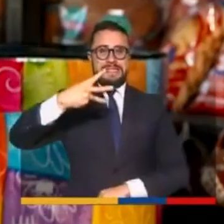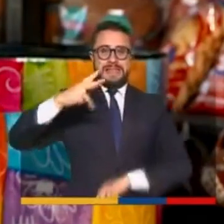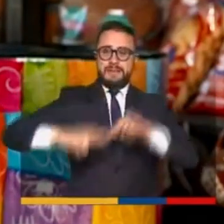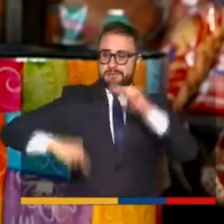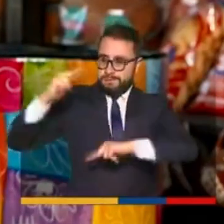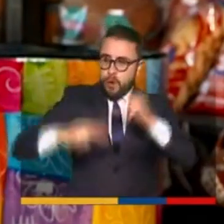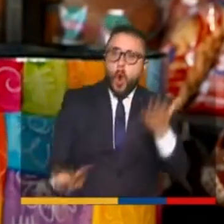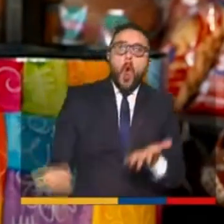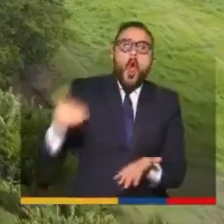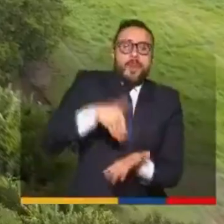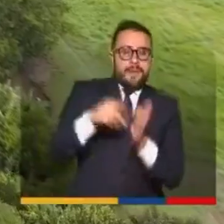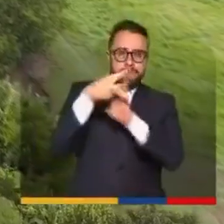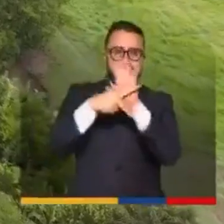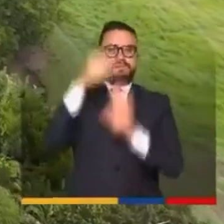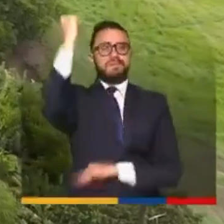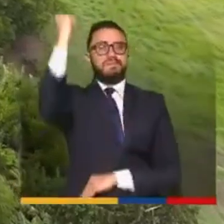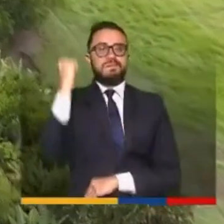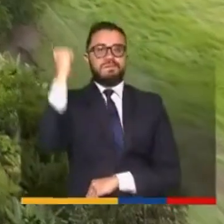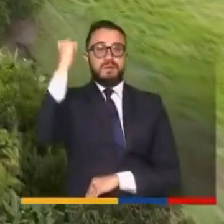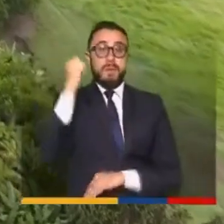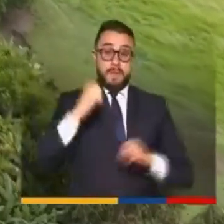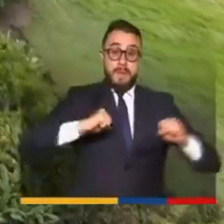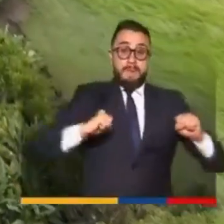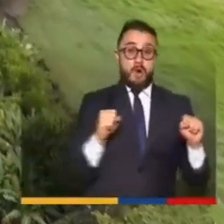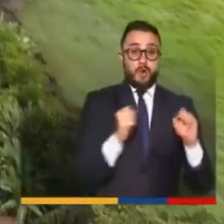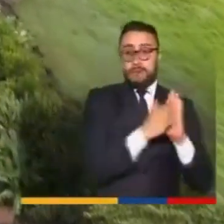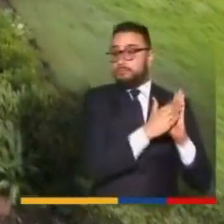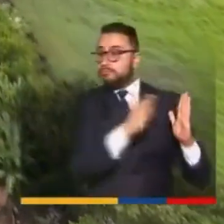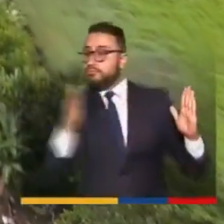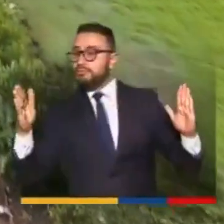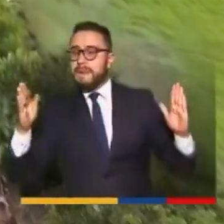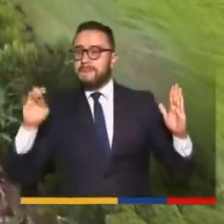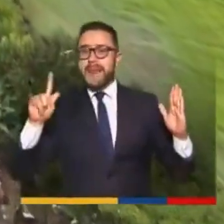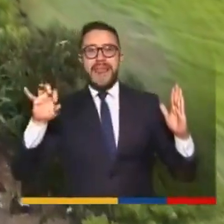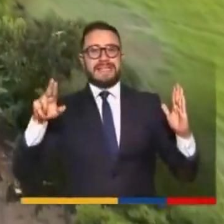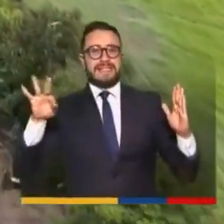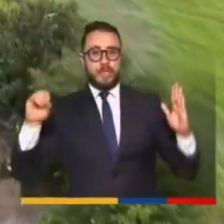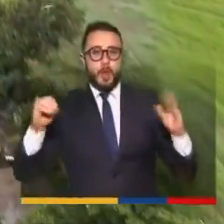el tren de nuevo. Bogotá-Belencito, en Boyacá,